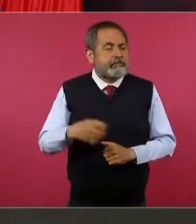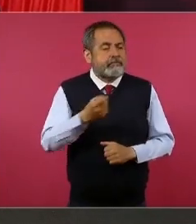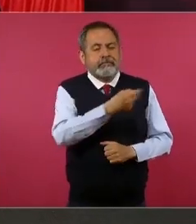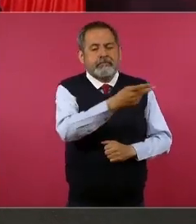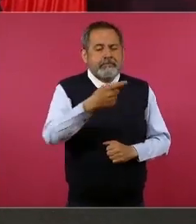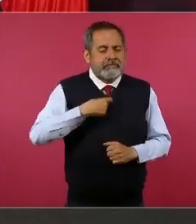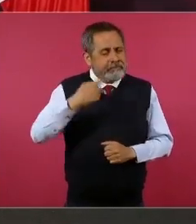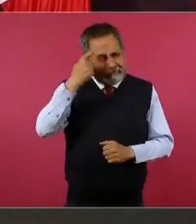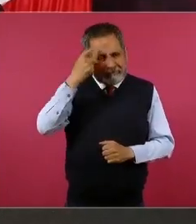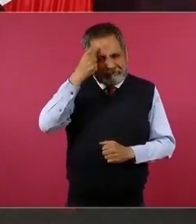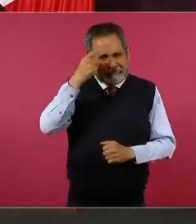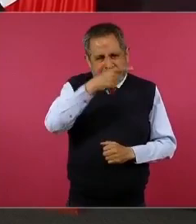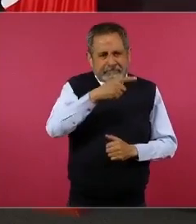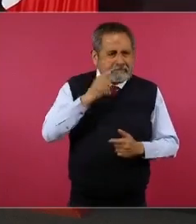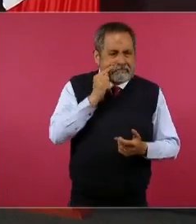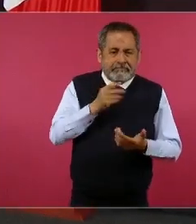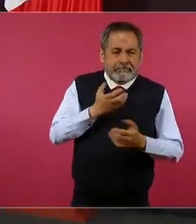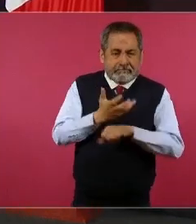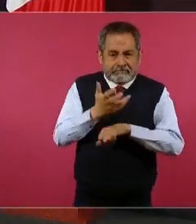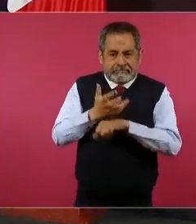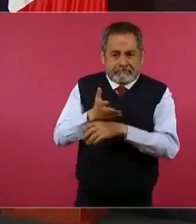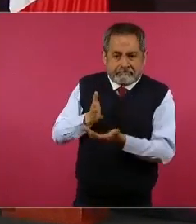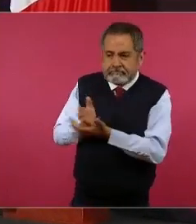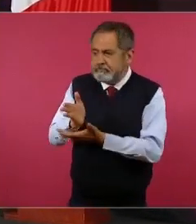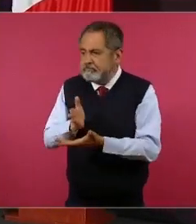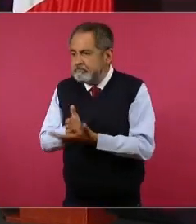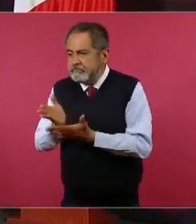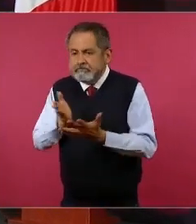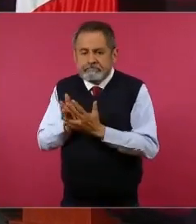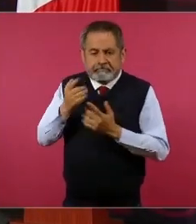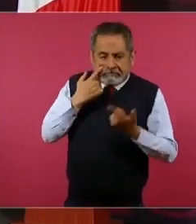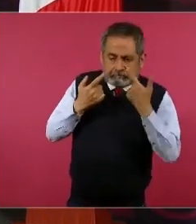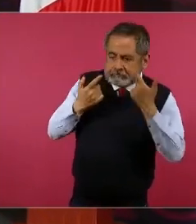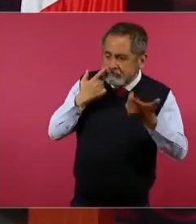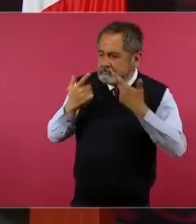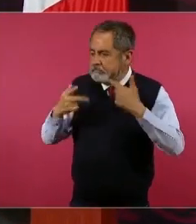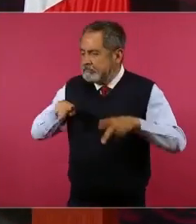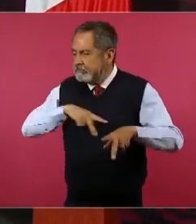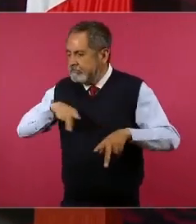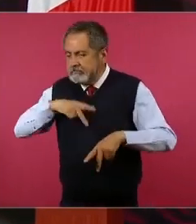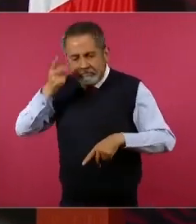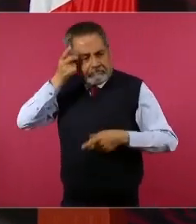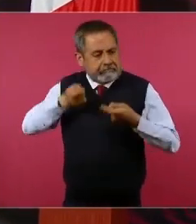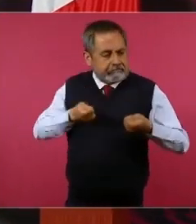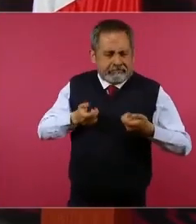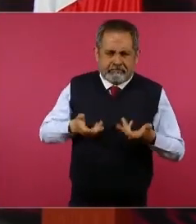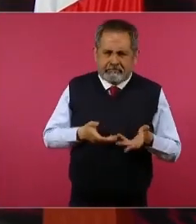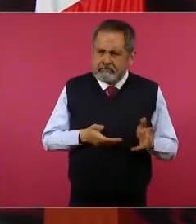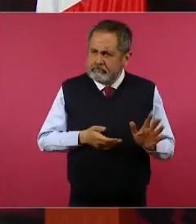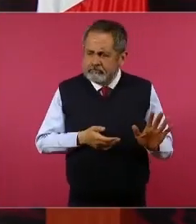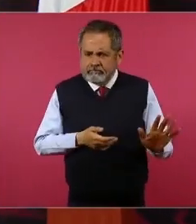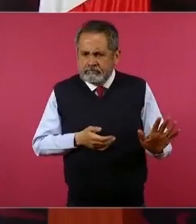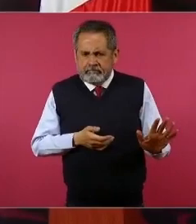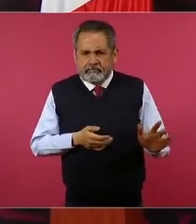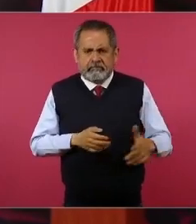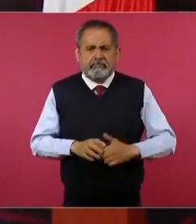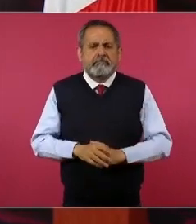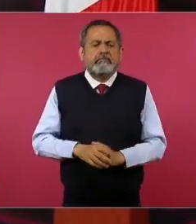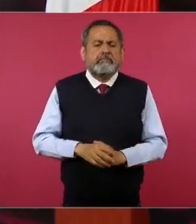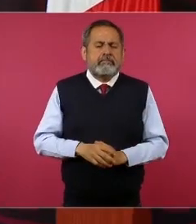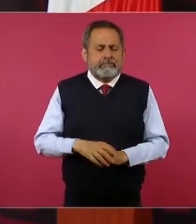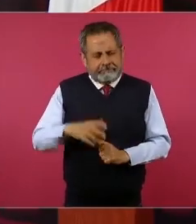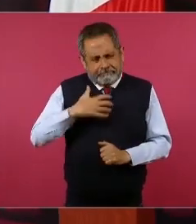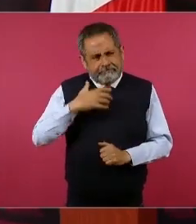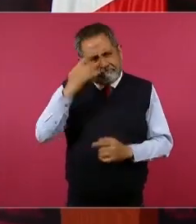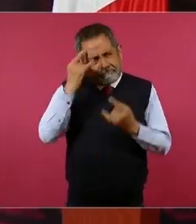una corriente muy intervencionista. si conocemos